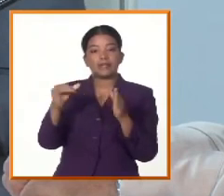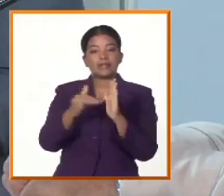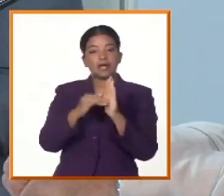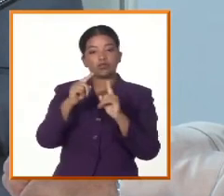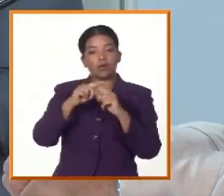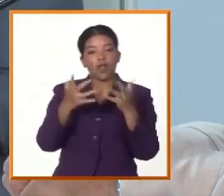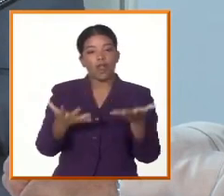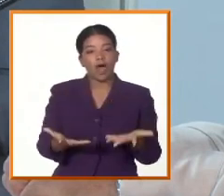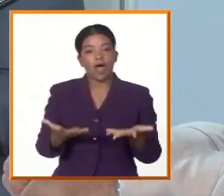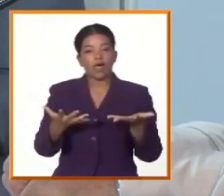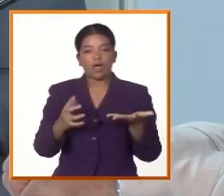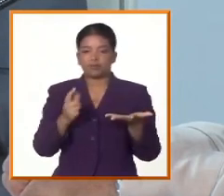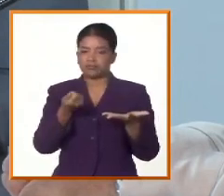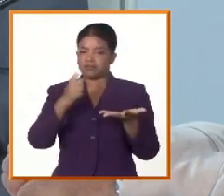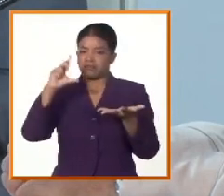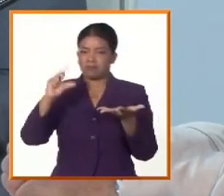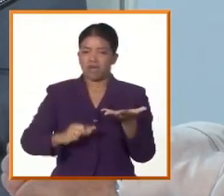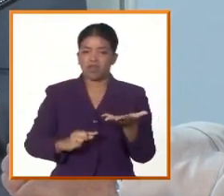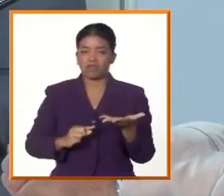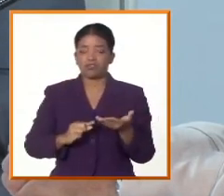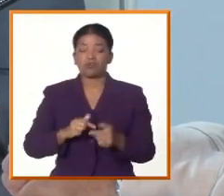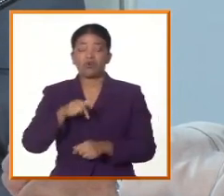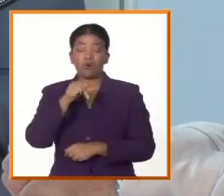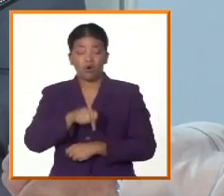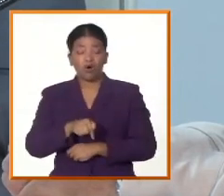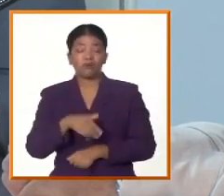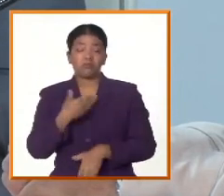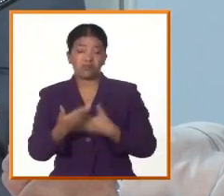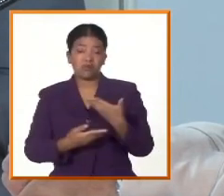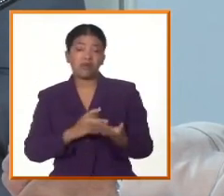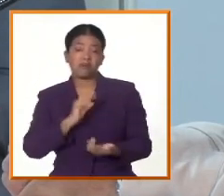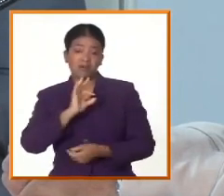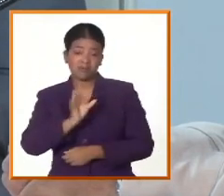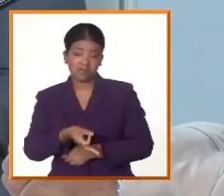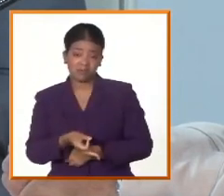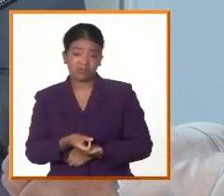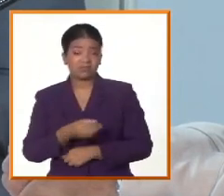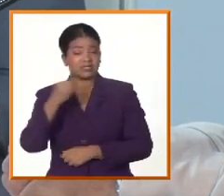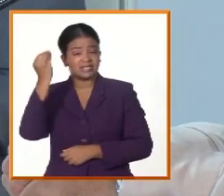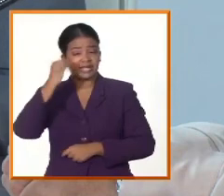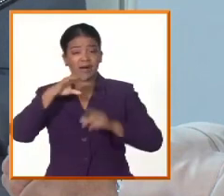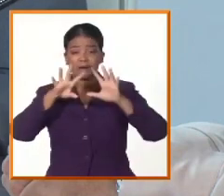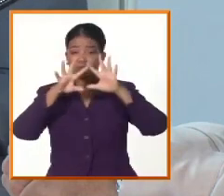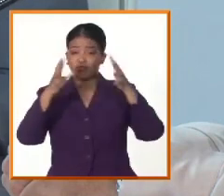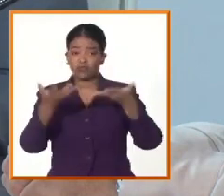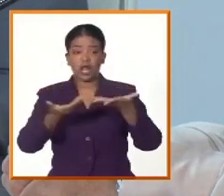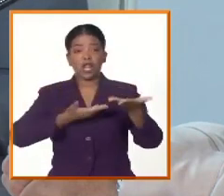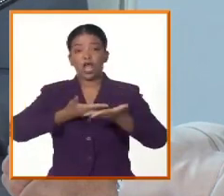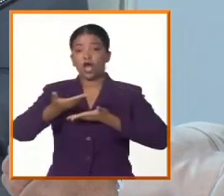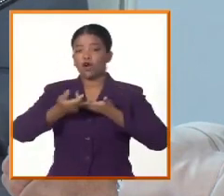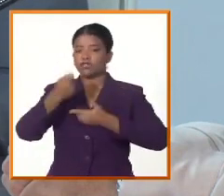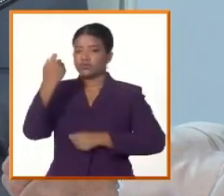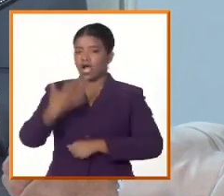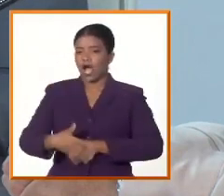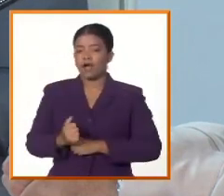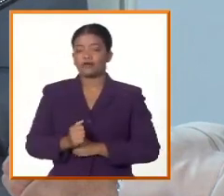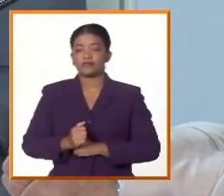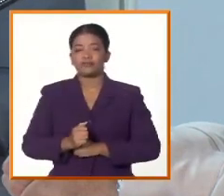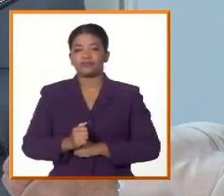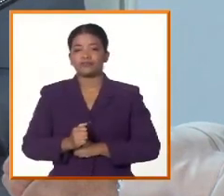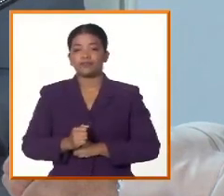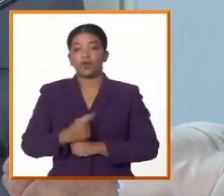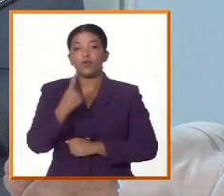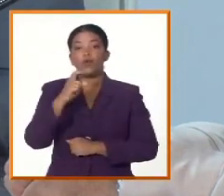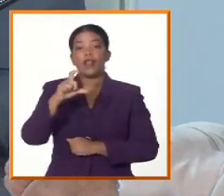refleja lo cómodo Y tenemos que enfrentar un crecimiento desmedido de los precios en el mercado mundial hoy un litro de aceite del que se distribuye